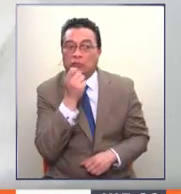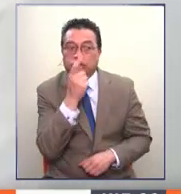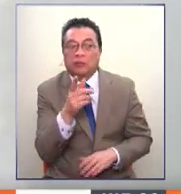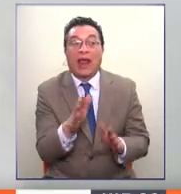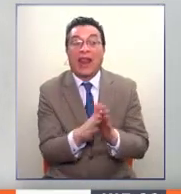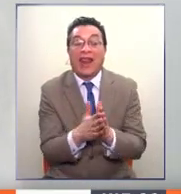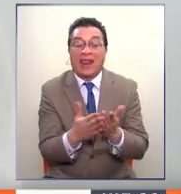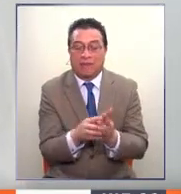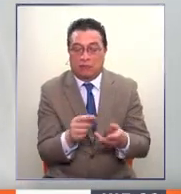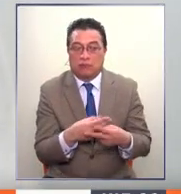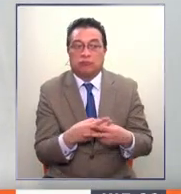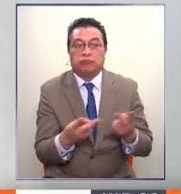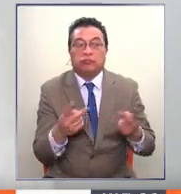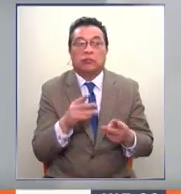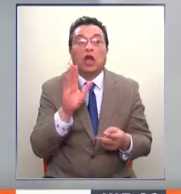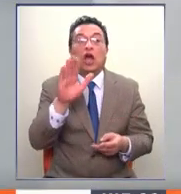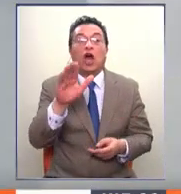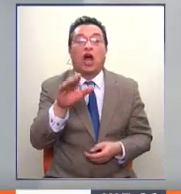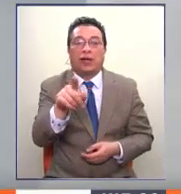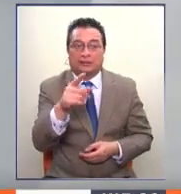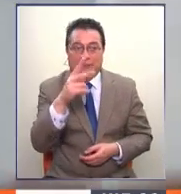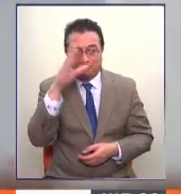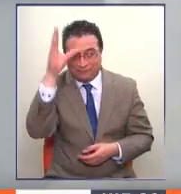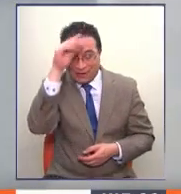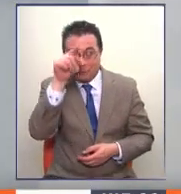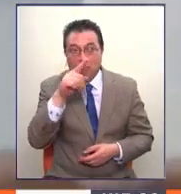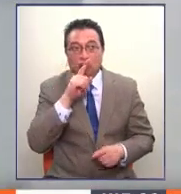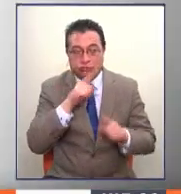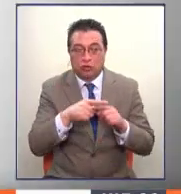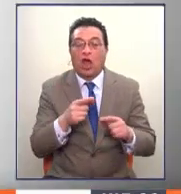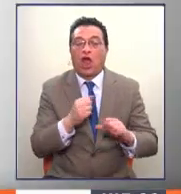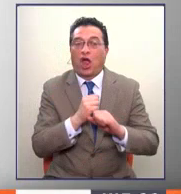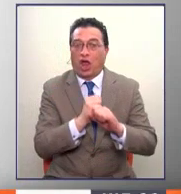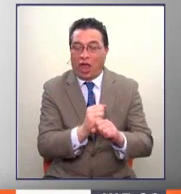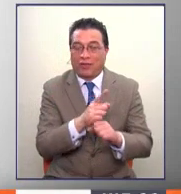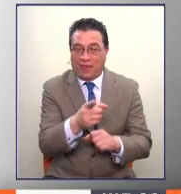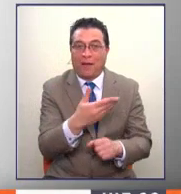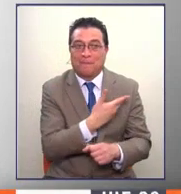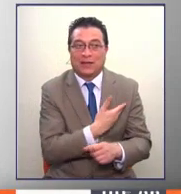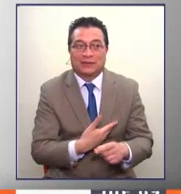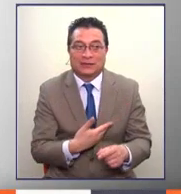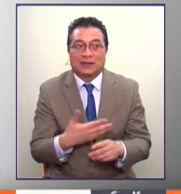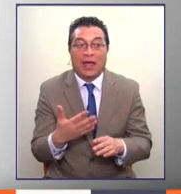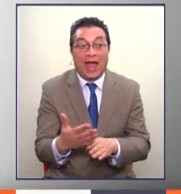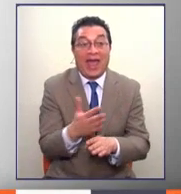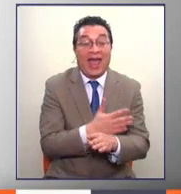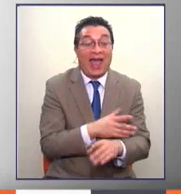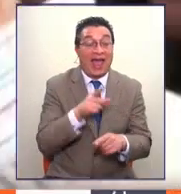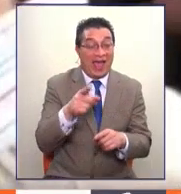libro llamado Oye Trump, en el que también descargó contra el mandatario antes de que se convirtiera en